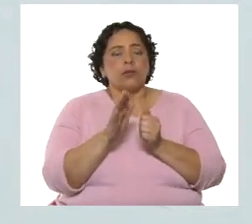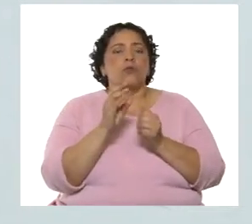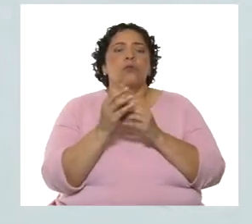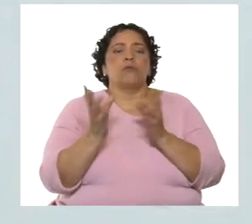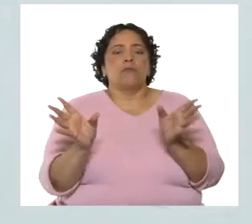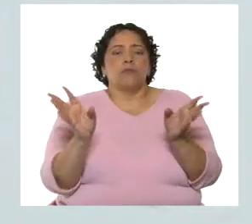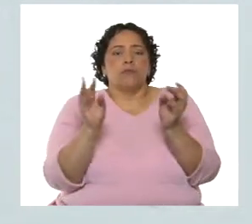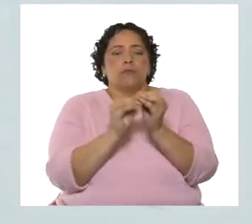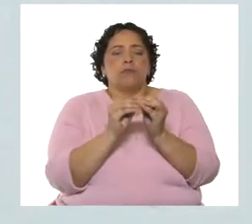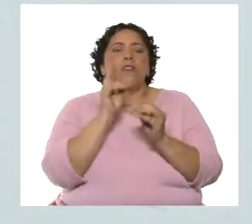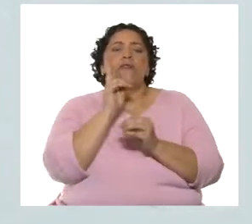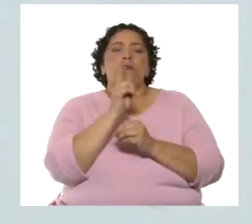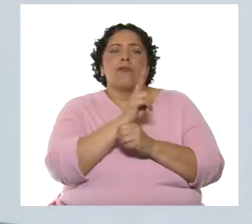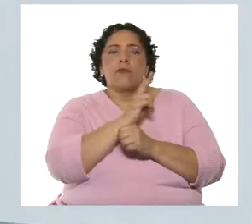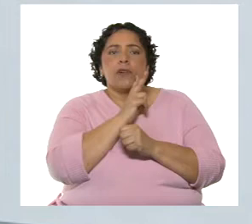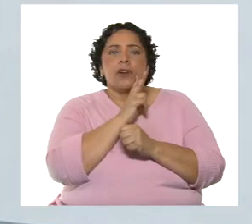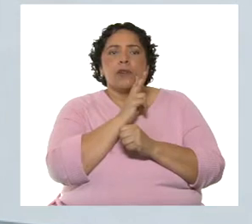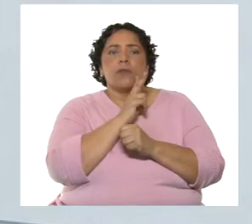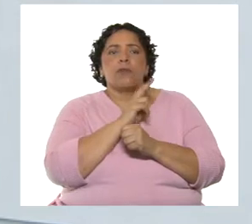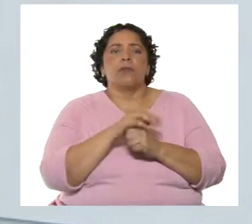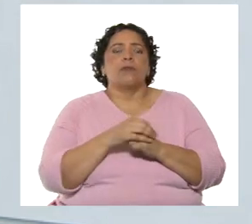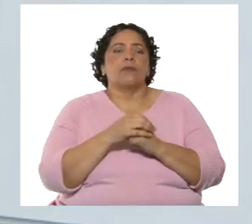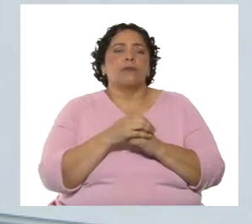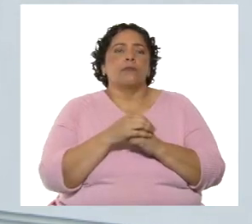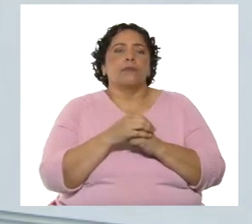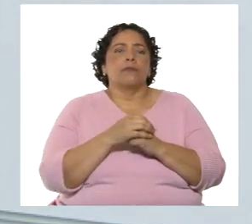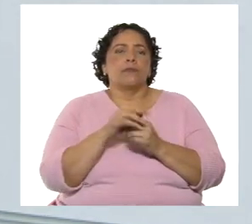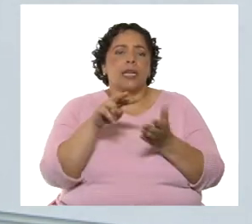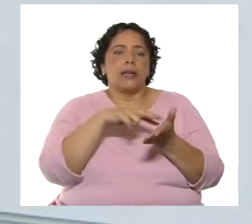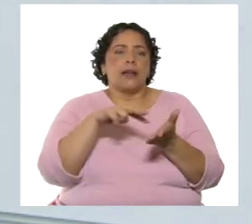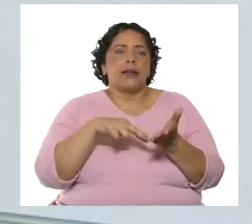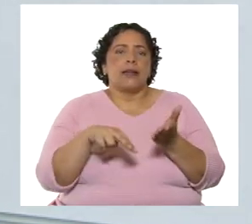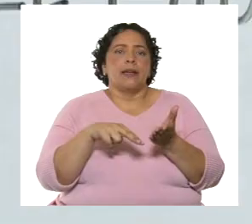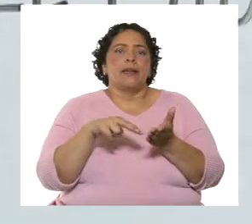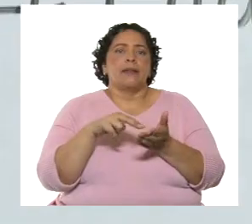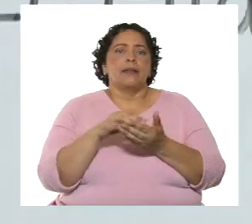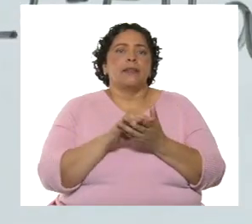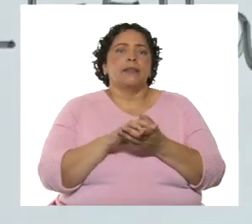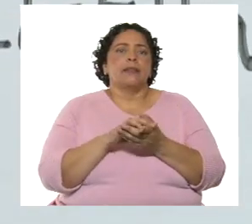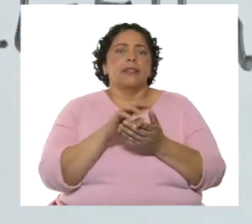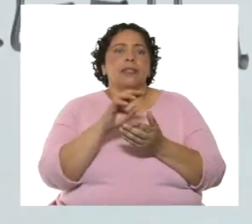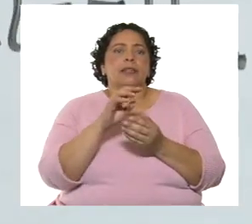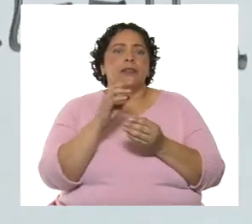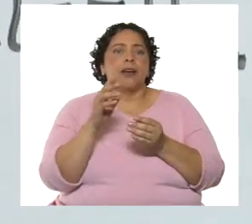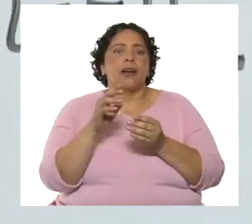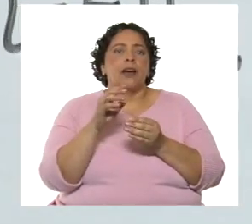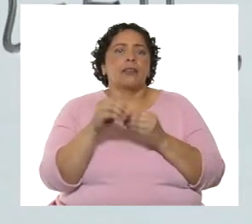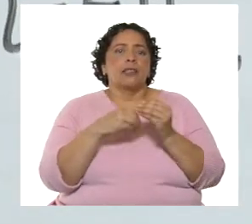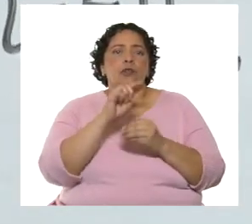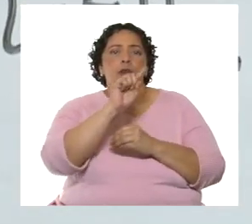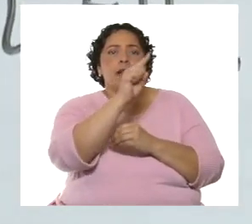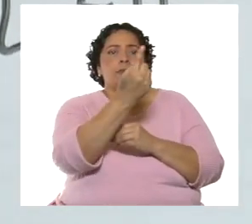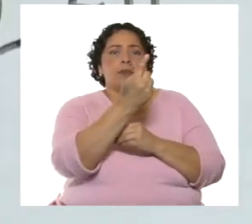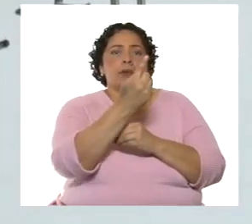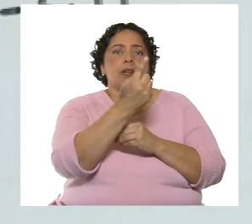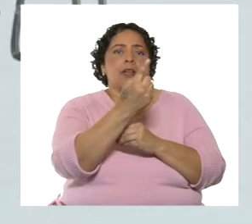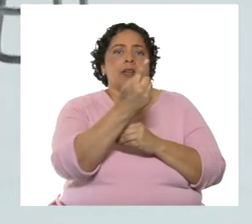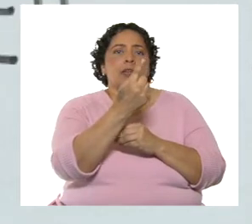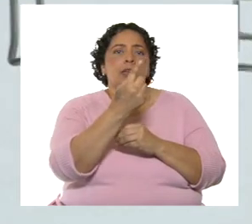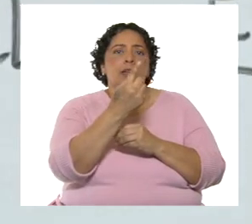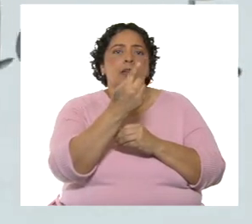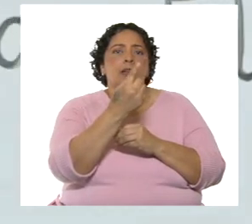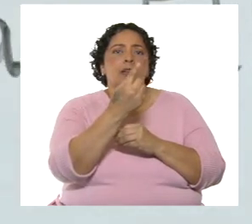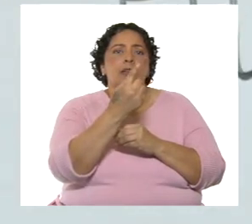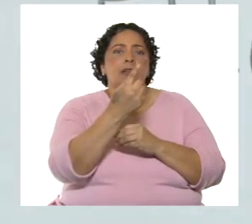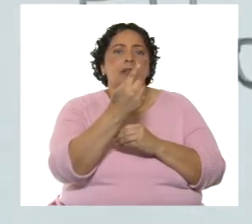los verbos. Por ejemplo, el verbo leer, vamos a conjugarlo en la primera persona singular.